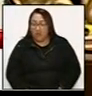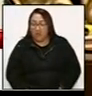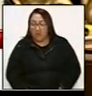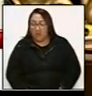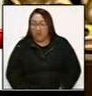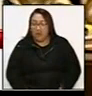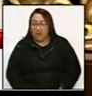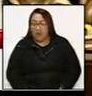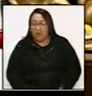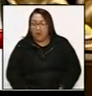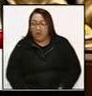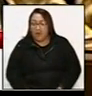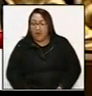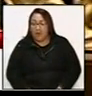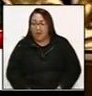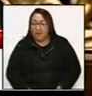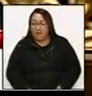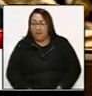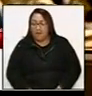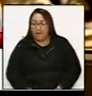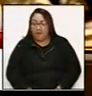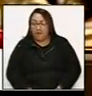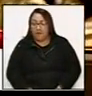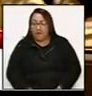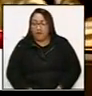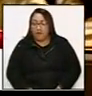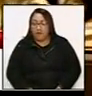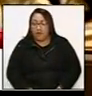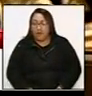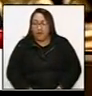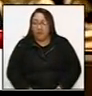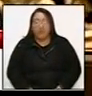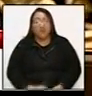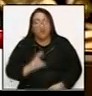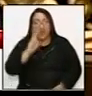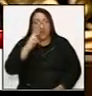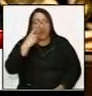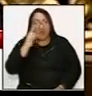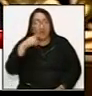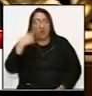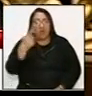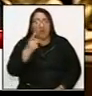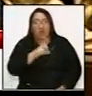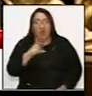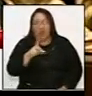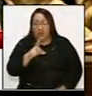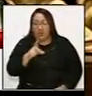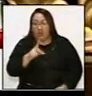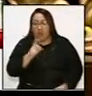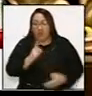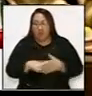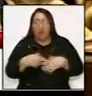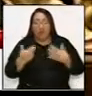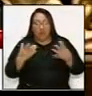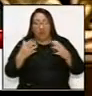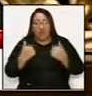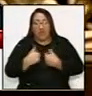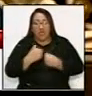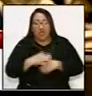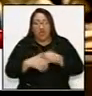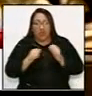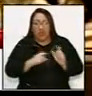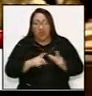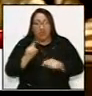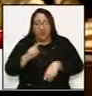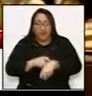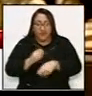personal subalterno. Los escucharemos, vamos a hacer un programa para el próximo lunes, de forma tal que podamos tener esto, y en